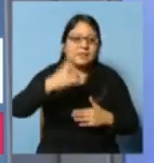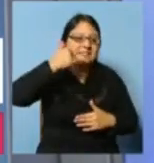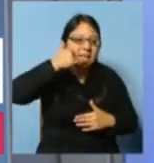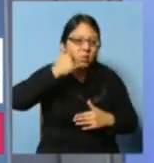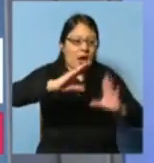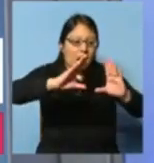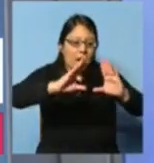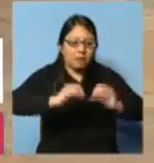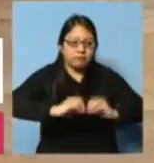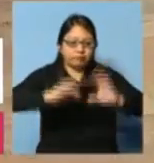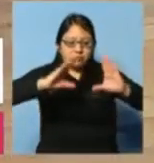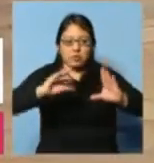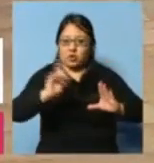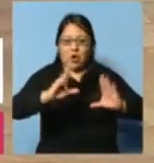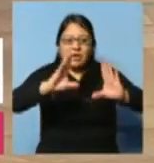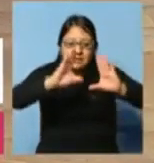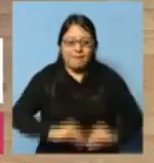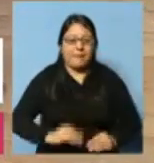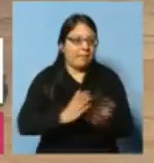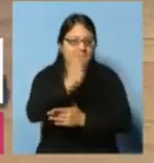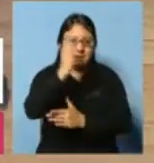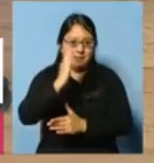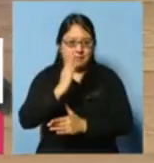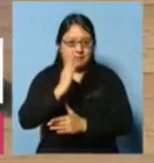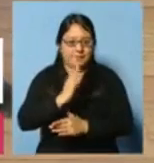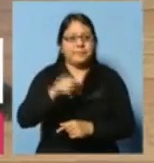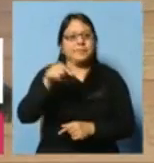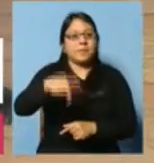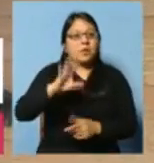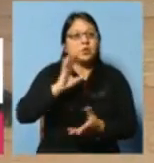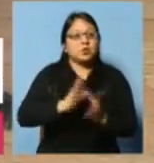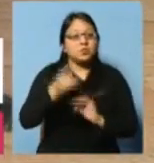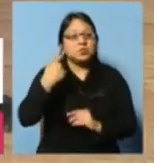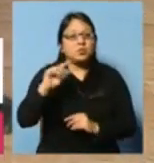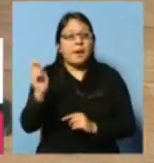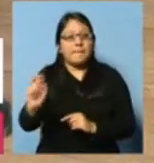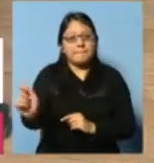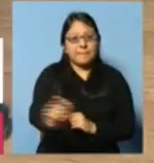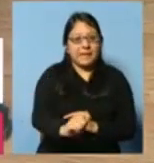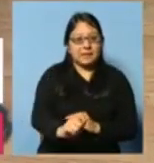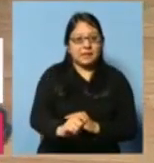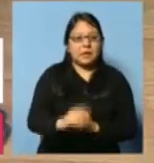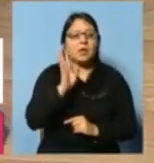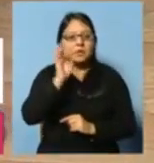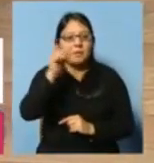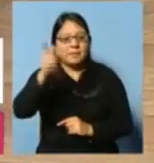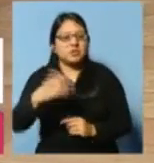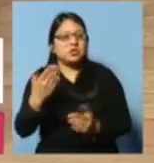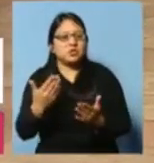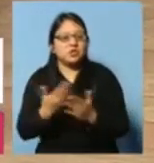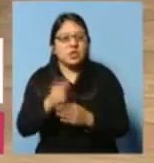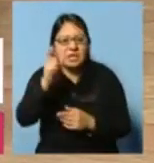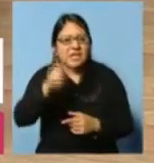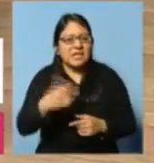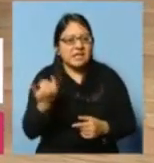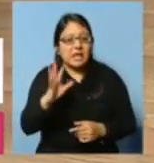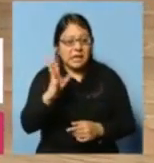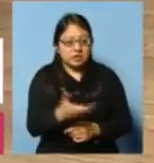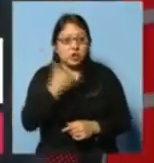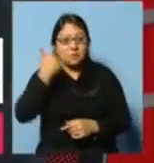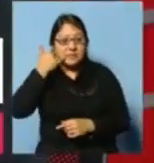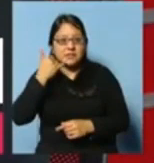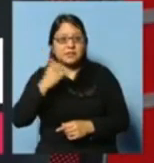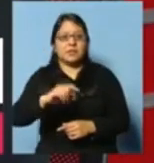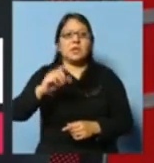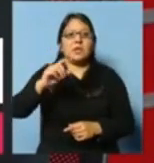territorio argentino por ninguna de las prestadoras es muy importante que todo aquel que sufre el robo de celular puede llamar al